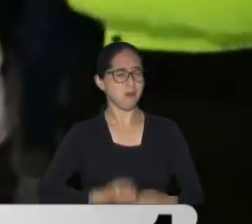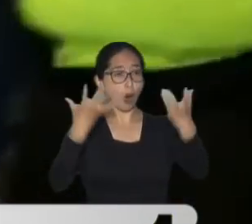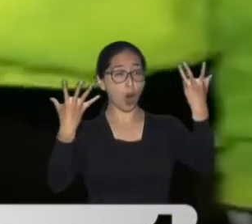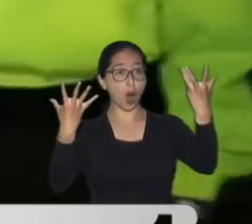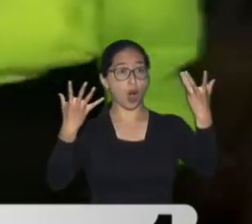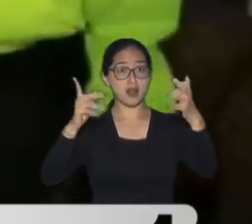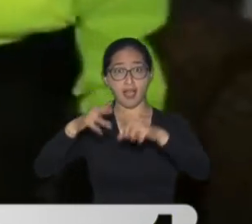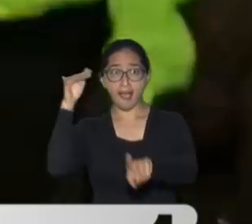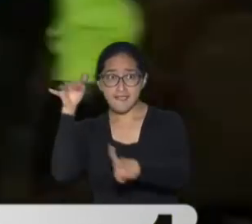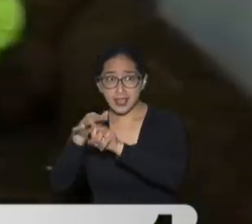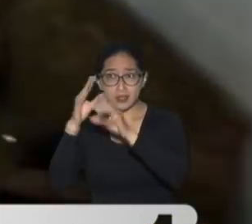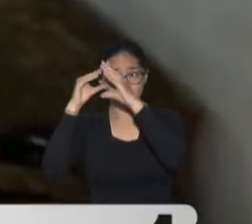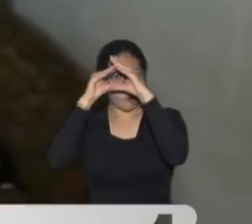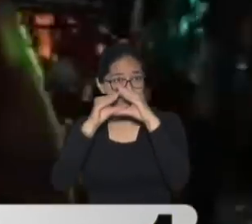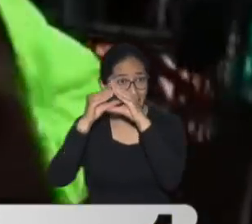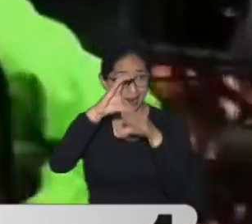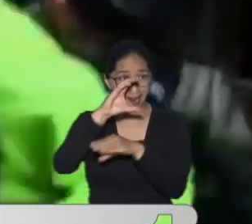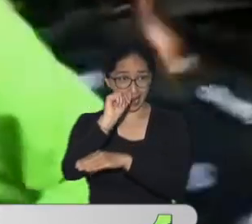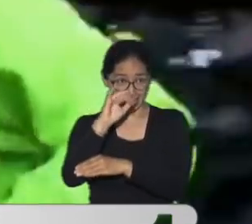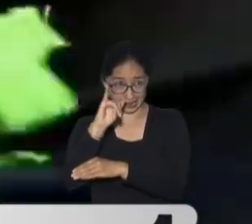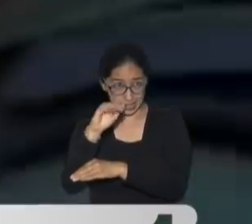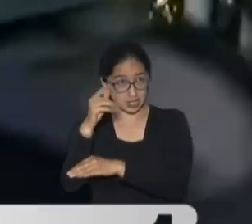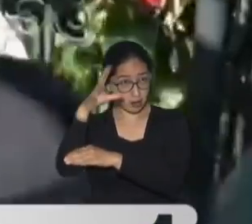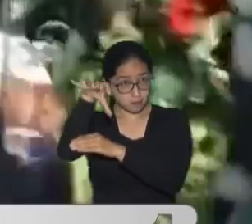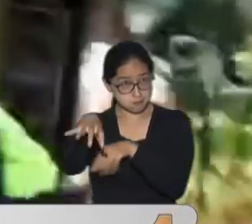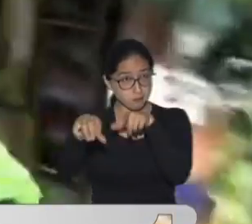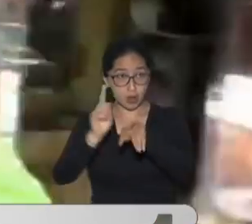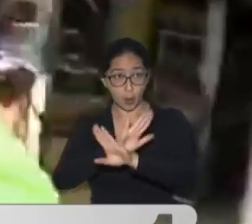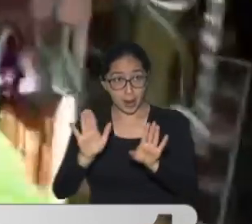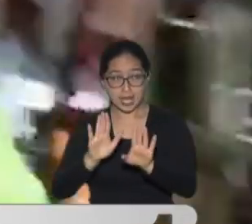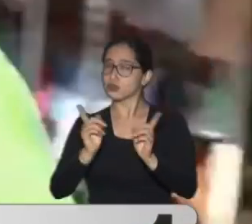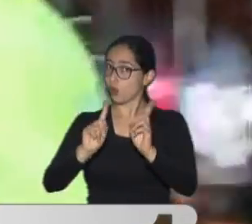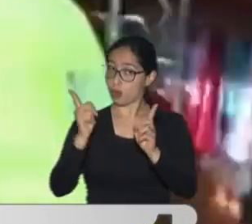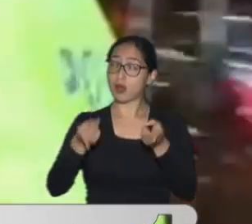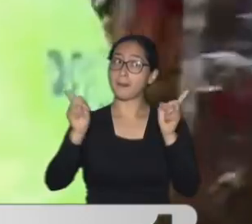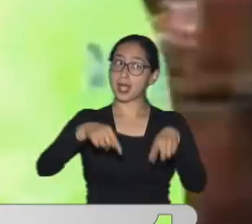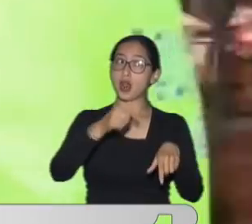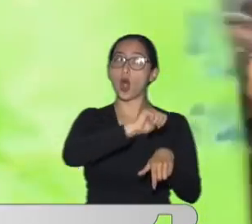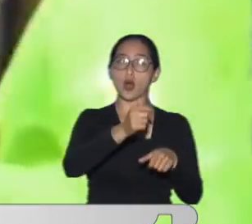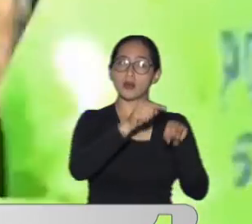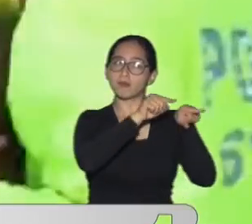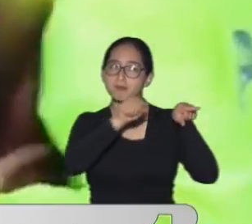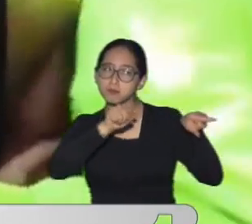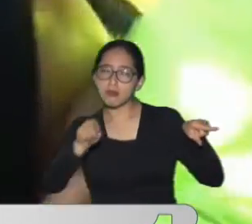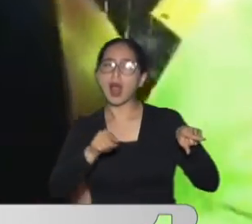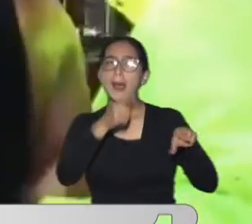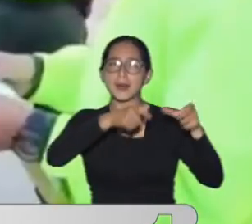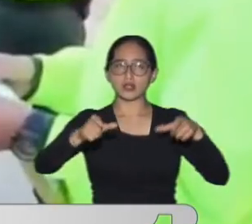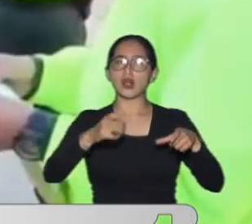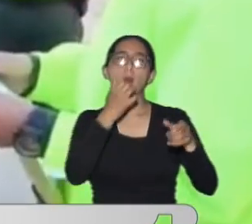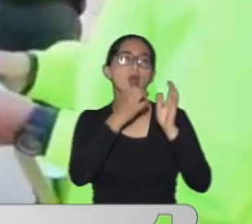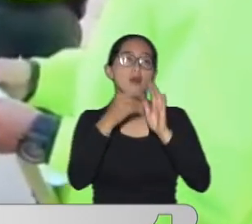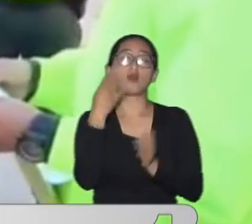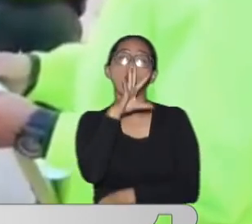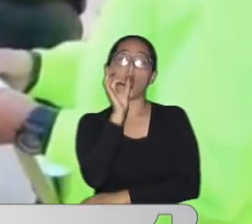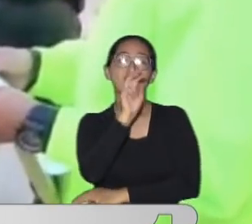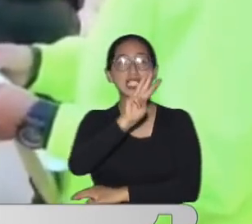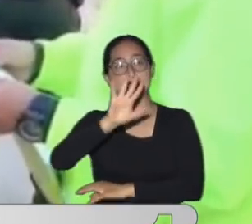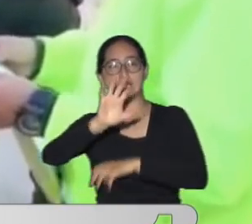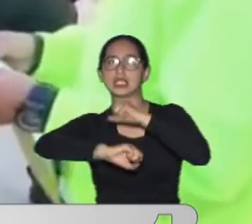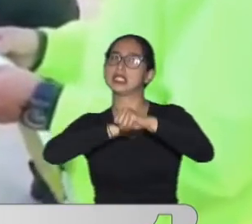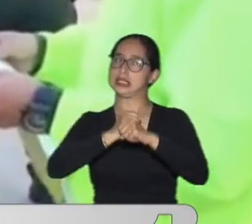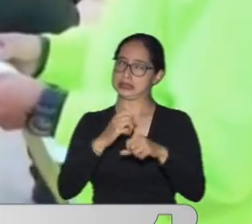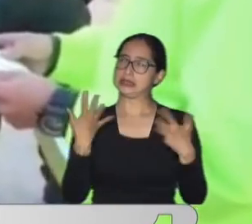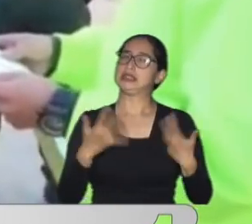viviendas aledañas, causando la muerte de una persona de 35 años y 12 más resultaron gravemente heridas,